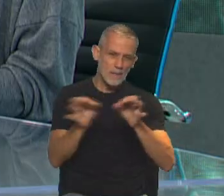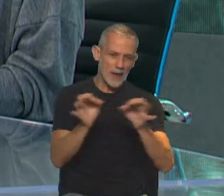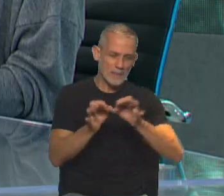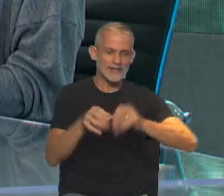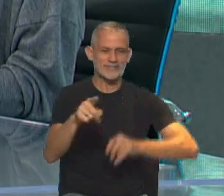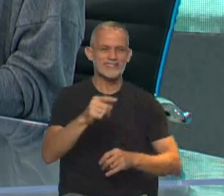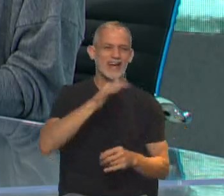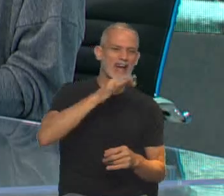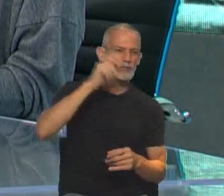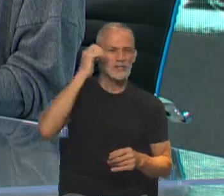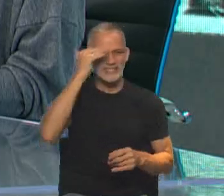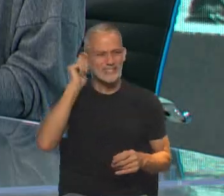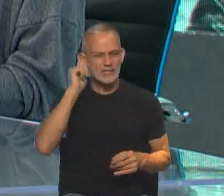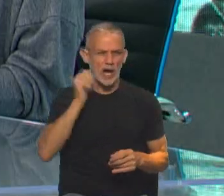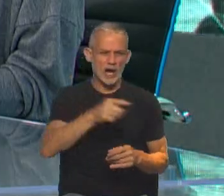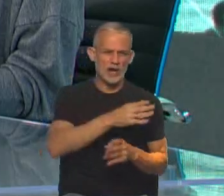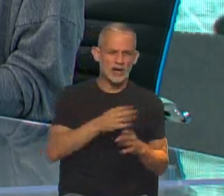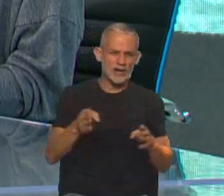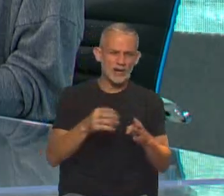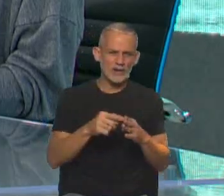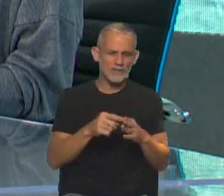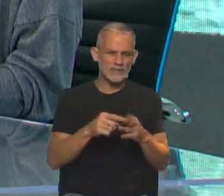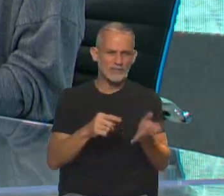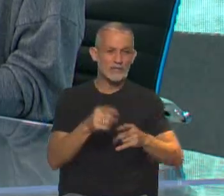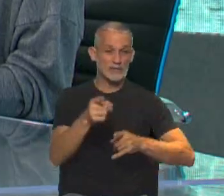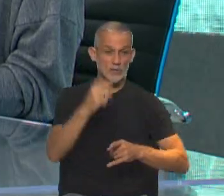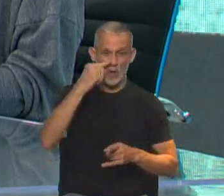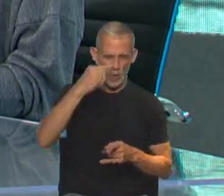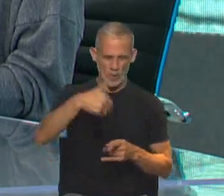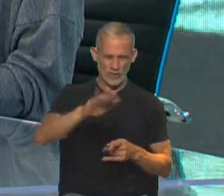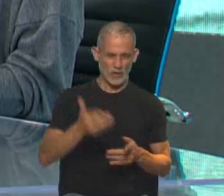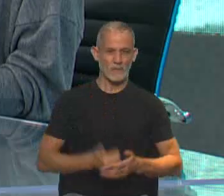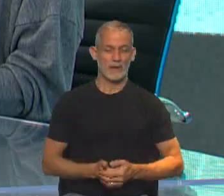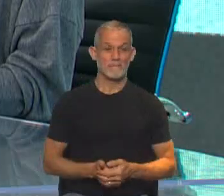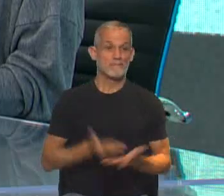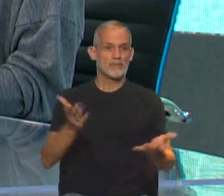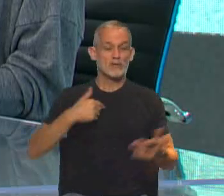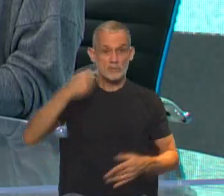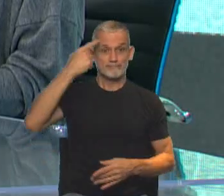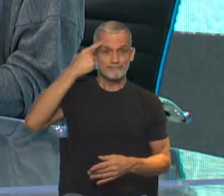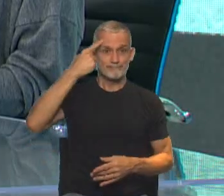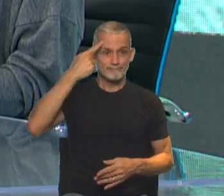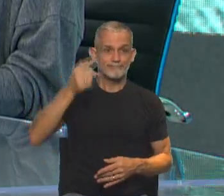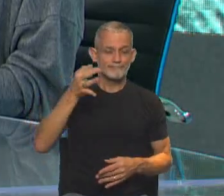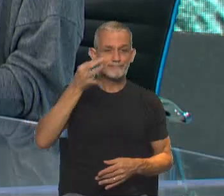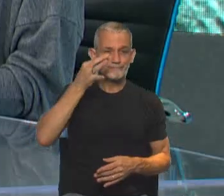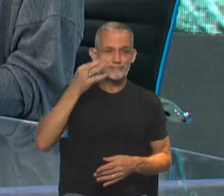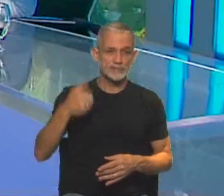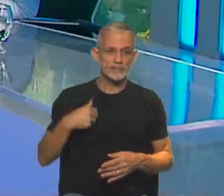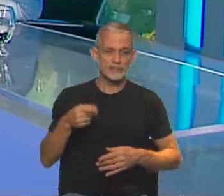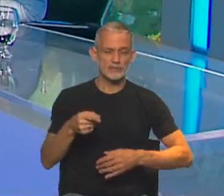14 o de 14 a 15, no recuerdo, creo que de 13 a 14 años, porque cumplo en el mes de junio. Y yo fui uno de los tantos...